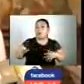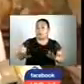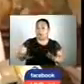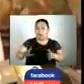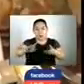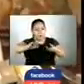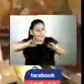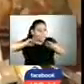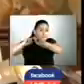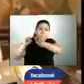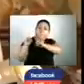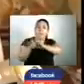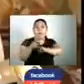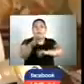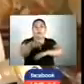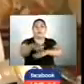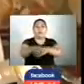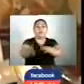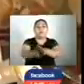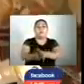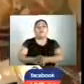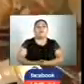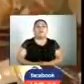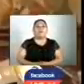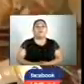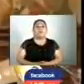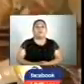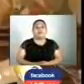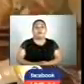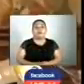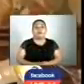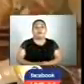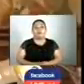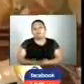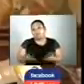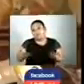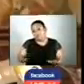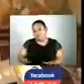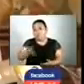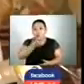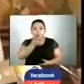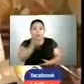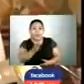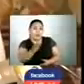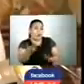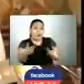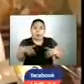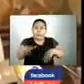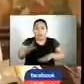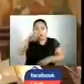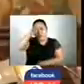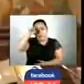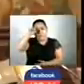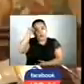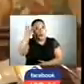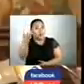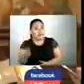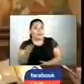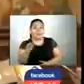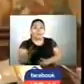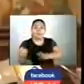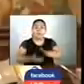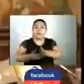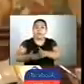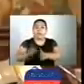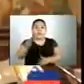transformar ese órgano del Estado. Pues la verdad es que es un día de trabajo, se comienza a trabajar, el